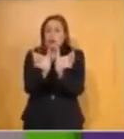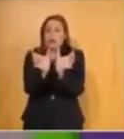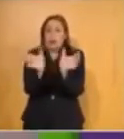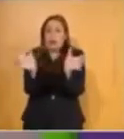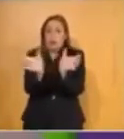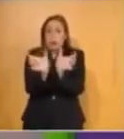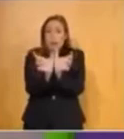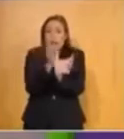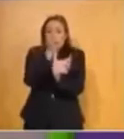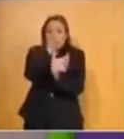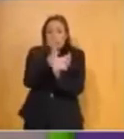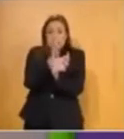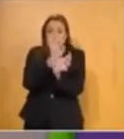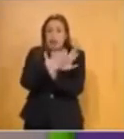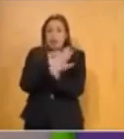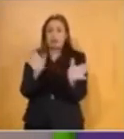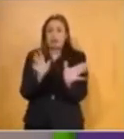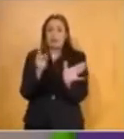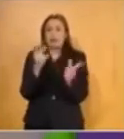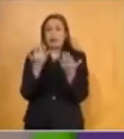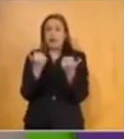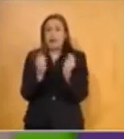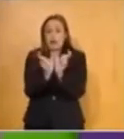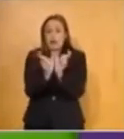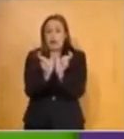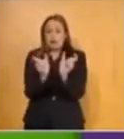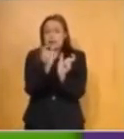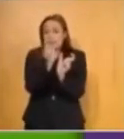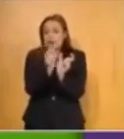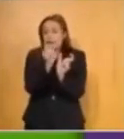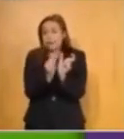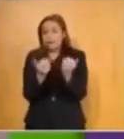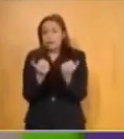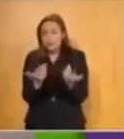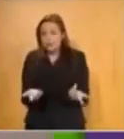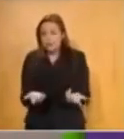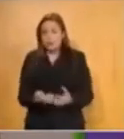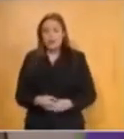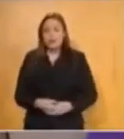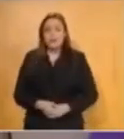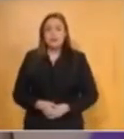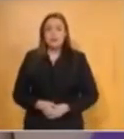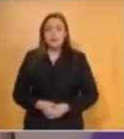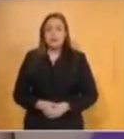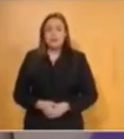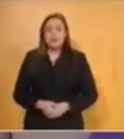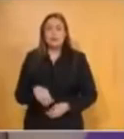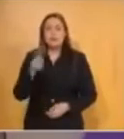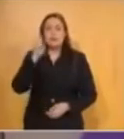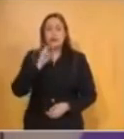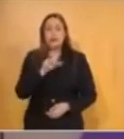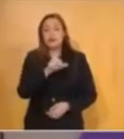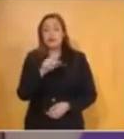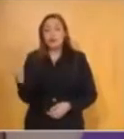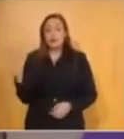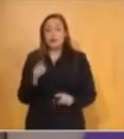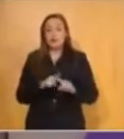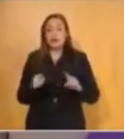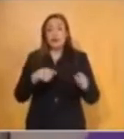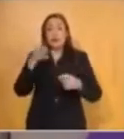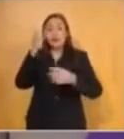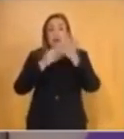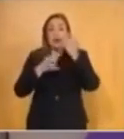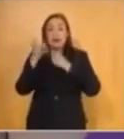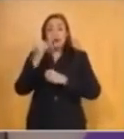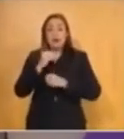espacio al que ya llamamos gutter. Después, vamos a poner atención qué otro elemento hemos aprendido de la tira cómica.